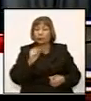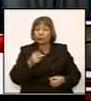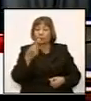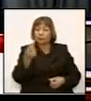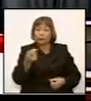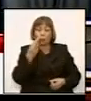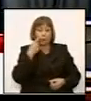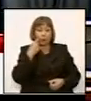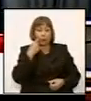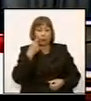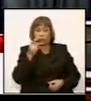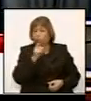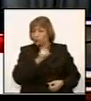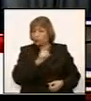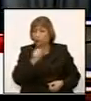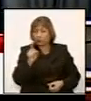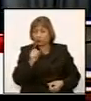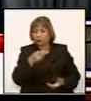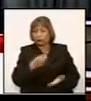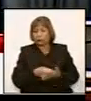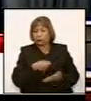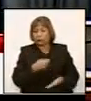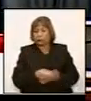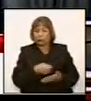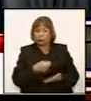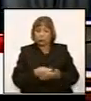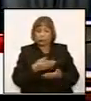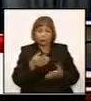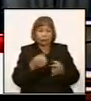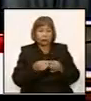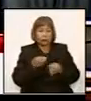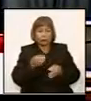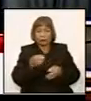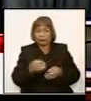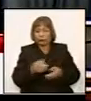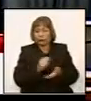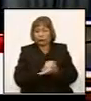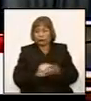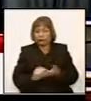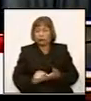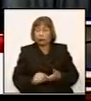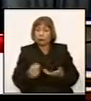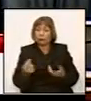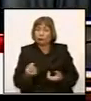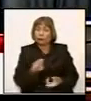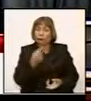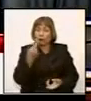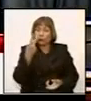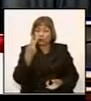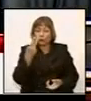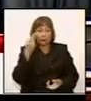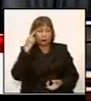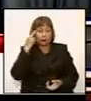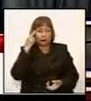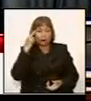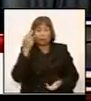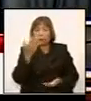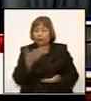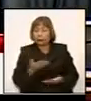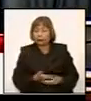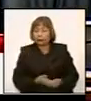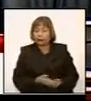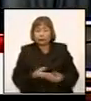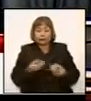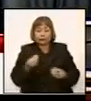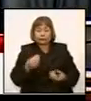el señor no me ha pagado por determinado número de meses. Son las dos únicas razones, señor presidente,